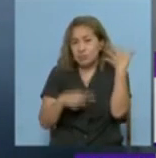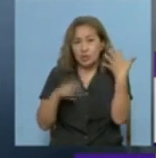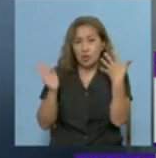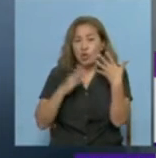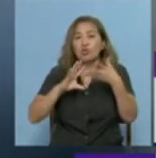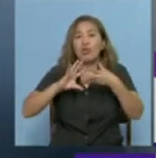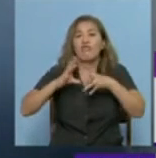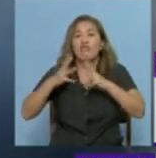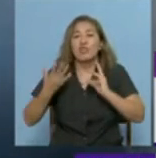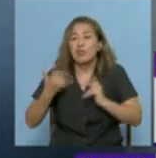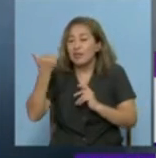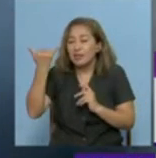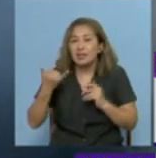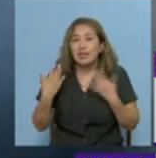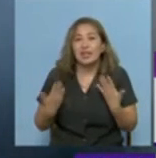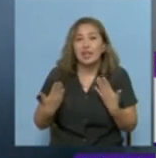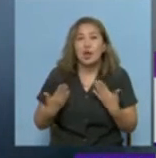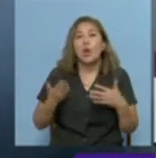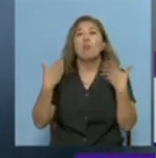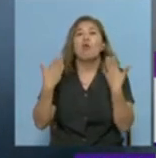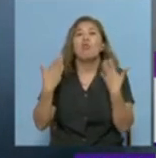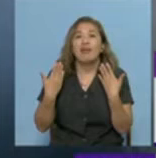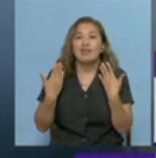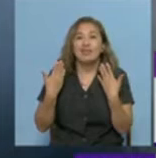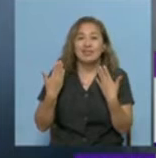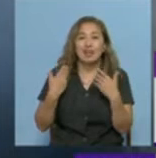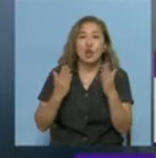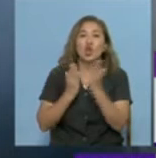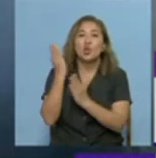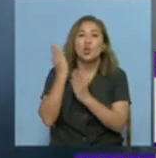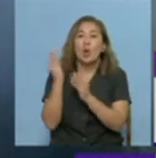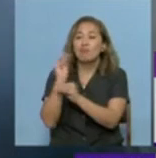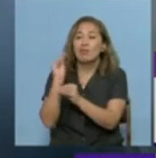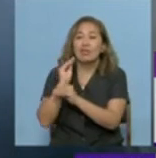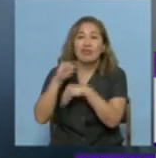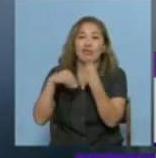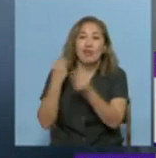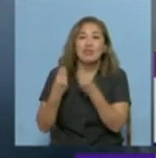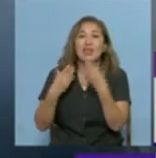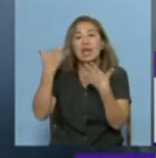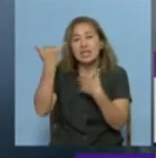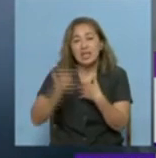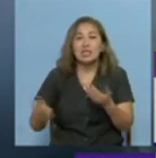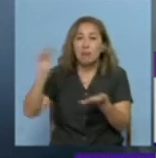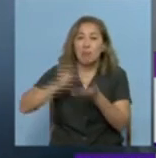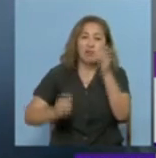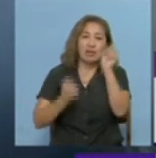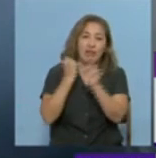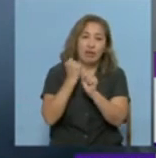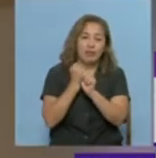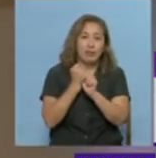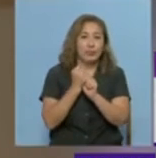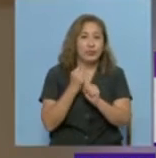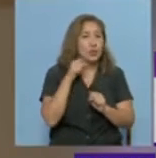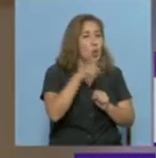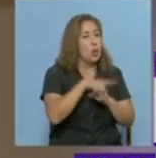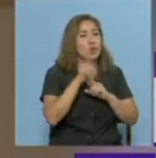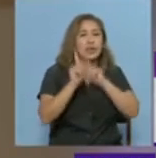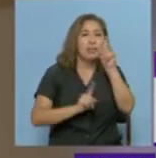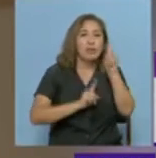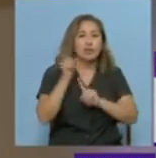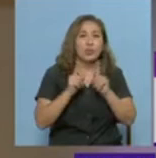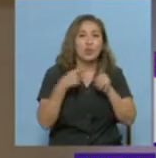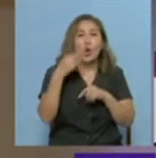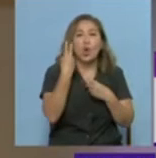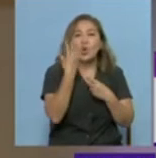como fórmula de tener un shock de crecimiento económico que nos permita nuevamente generar puestos de trabajo en Argentina. Ustedes a menudo